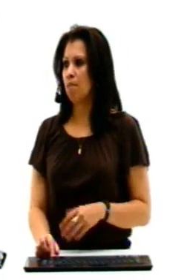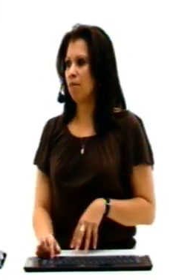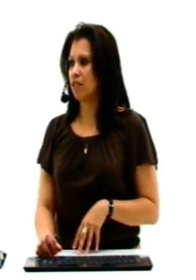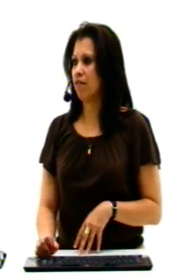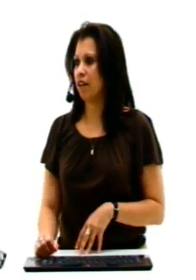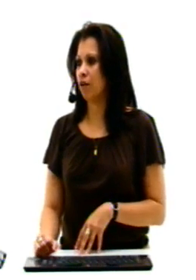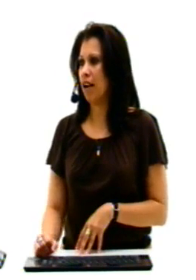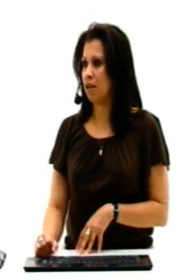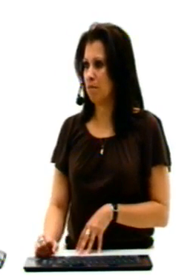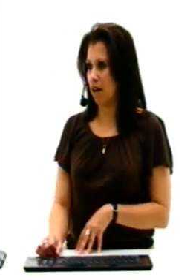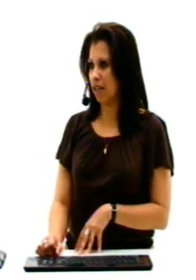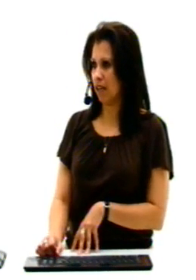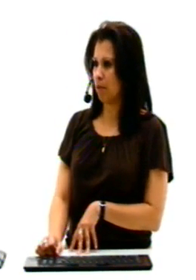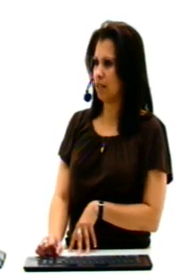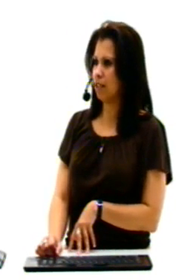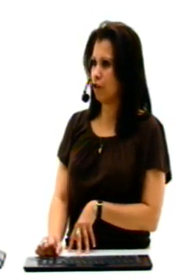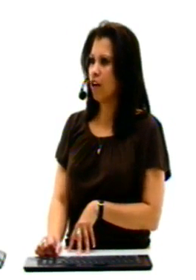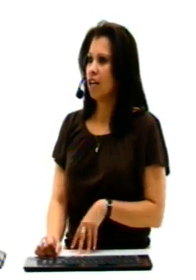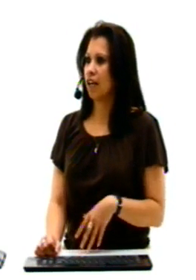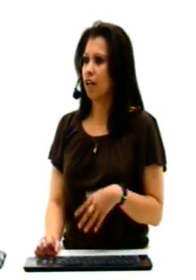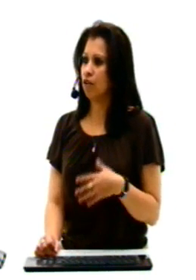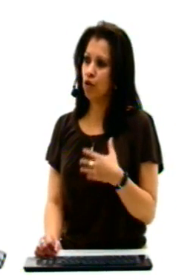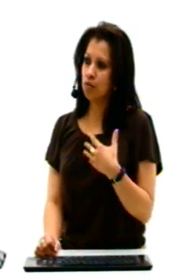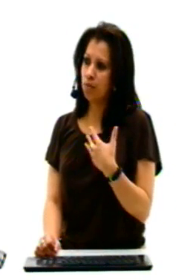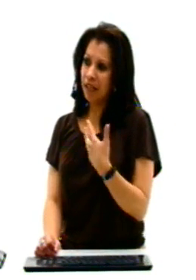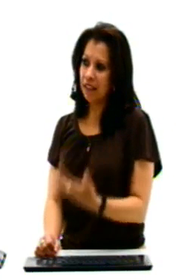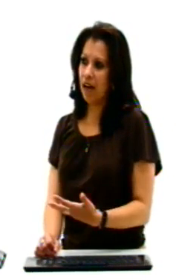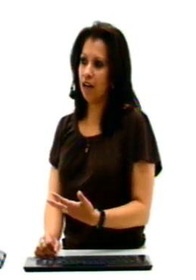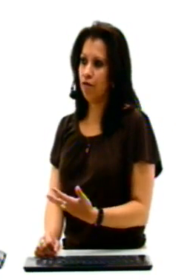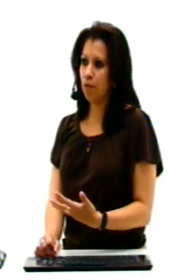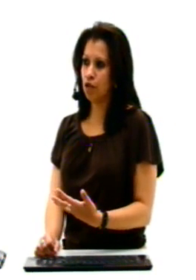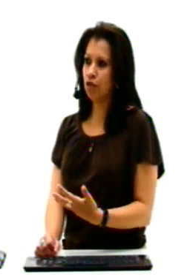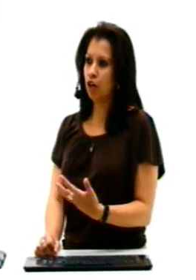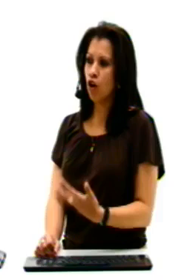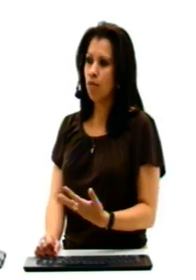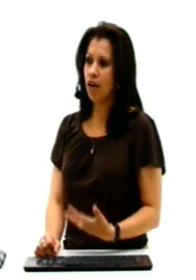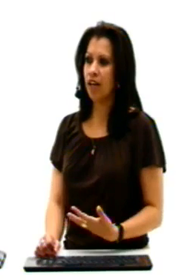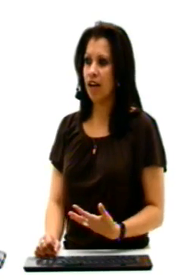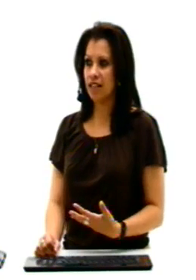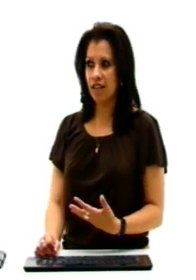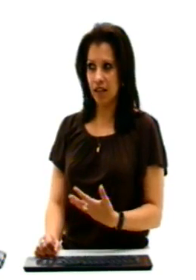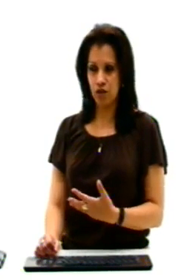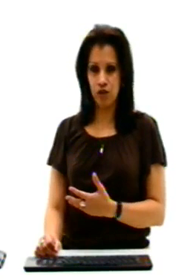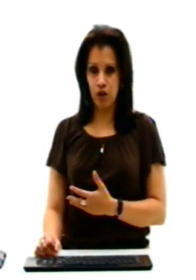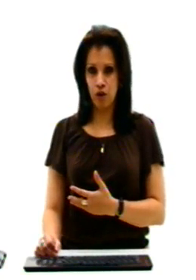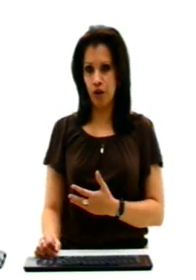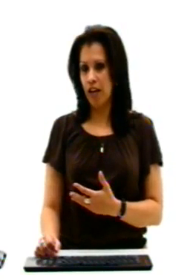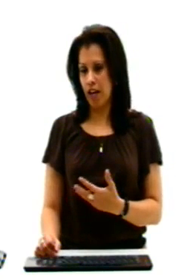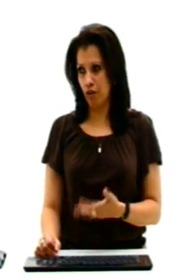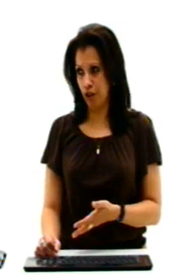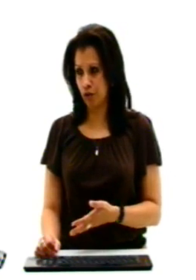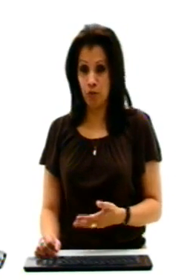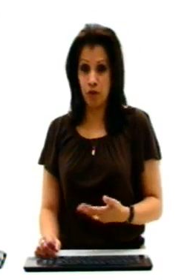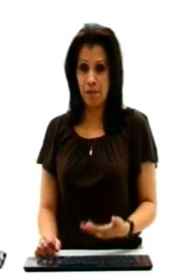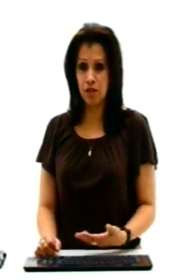esto vamos a ver la imagen en la presentación que nos brinda la información de cómo era esa extracción de oro